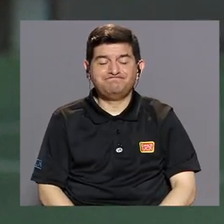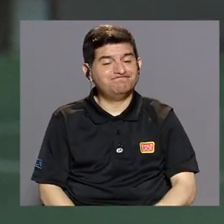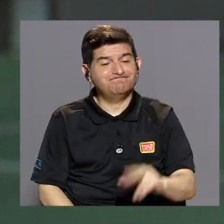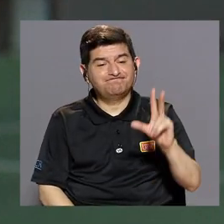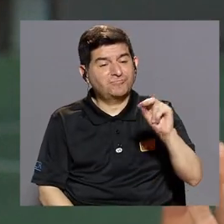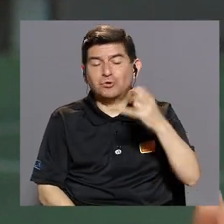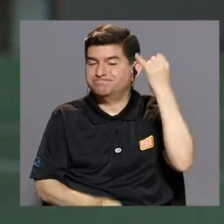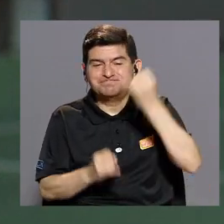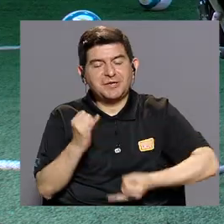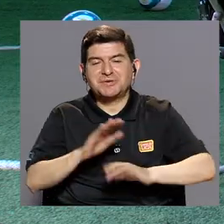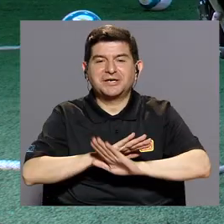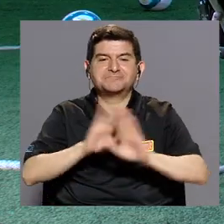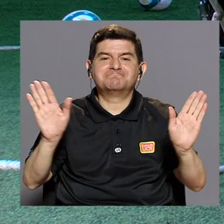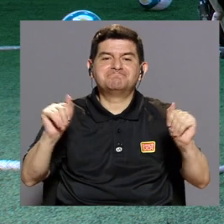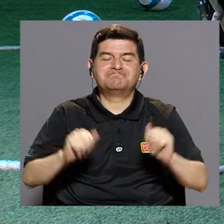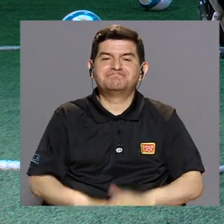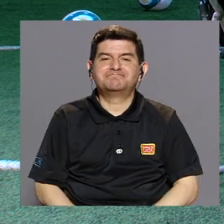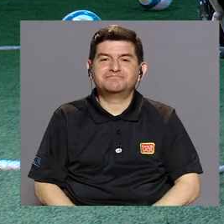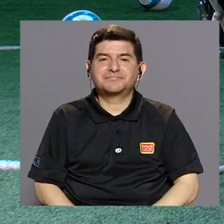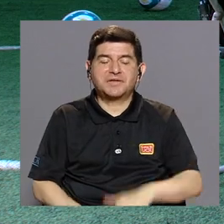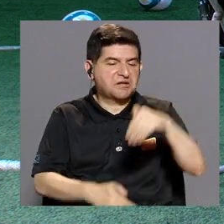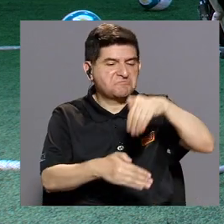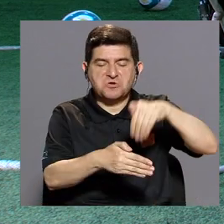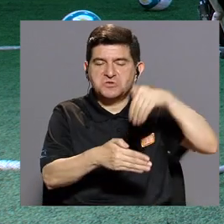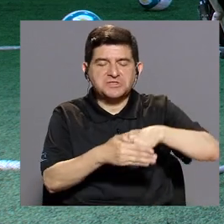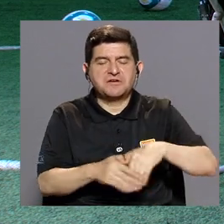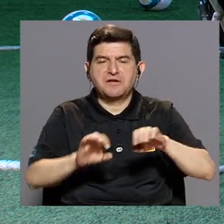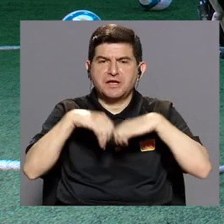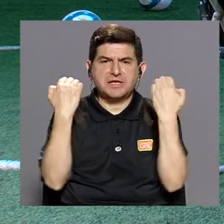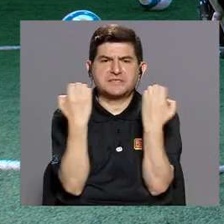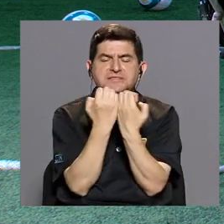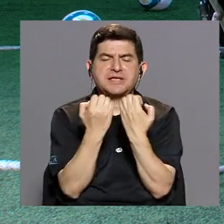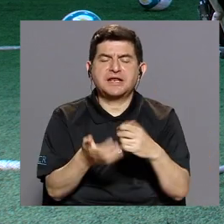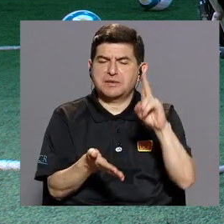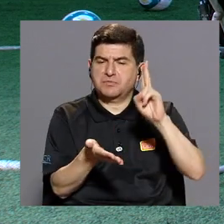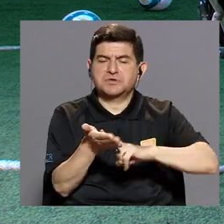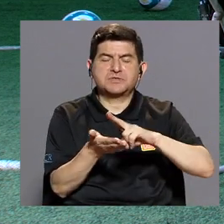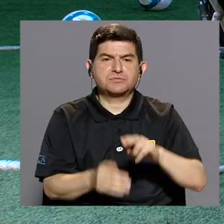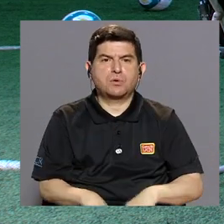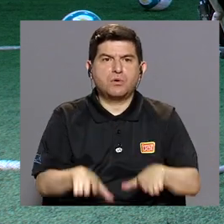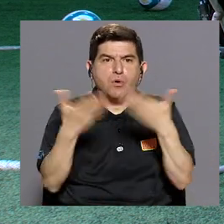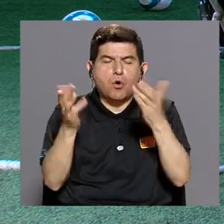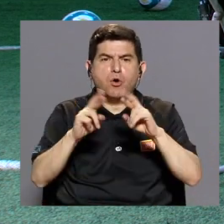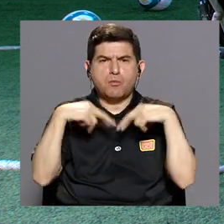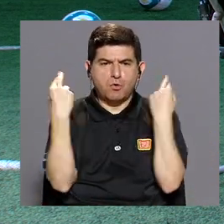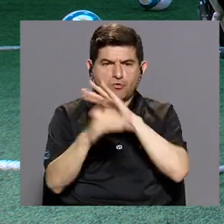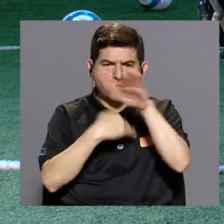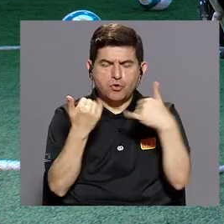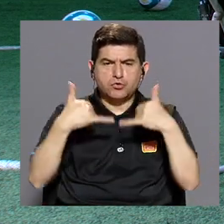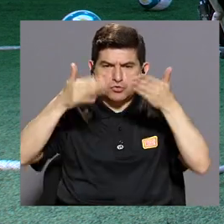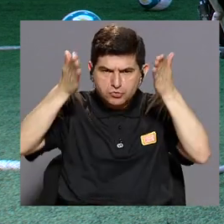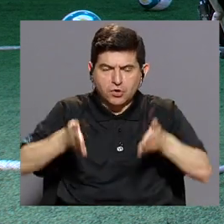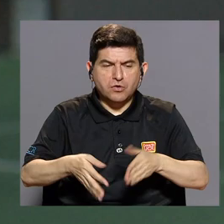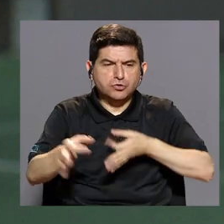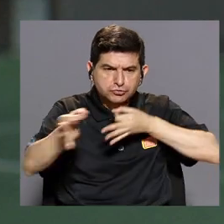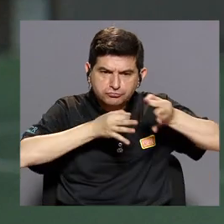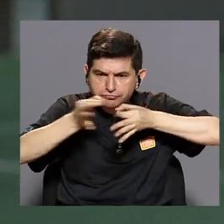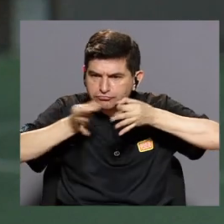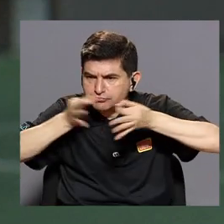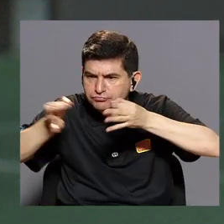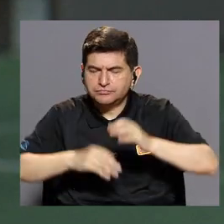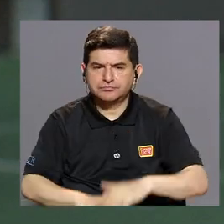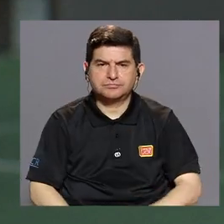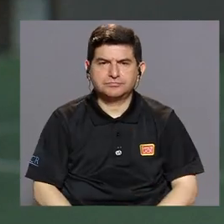no, y se acabó, y no se inscribe el equipo. Y yo, pero ¿cómo? Y hicimos una reunión, todas las jugadoras, yo les expliqué.